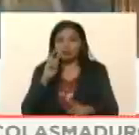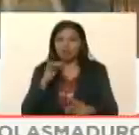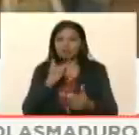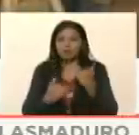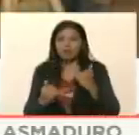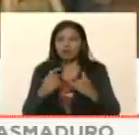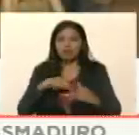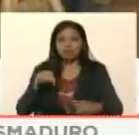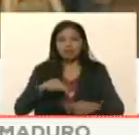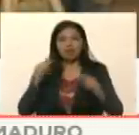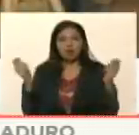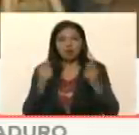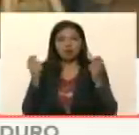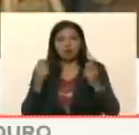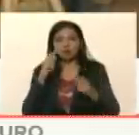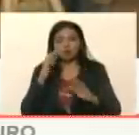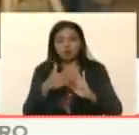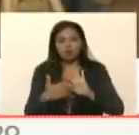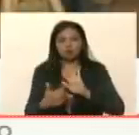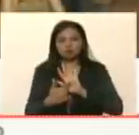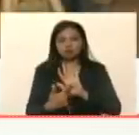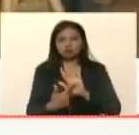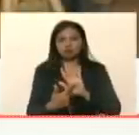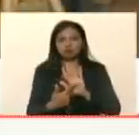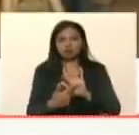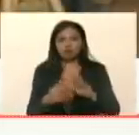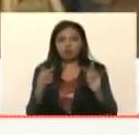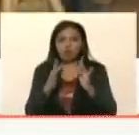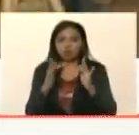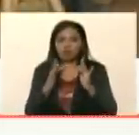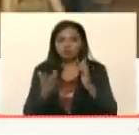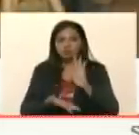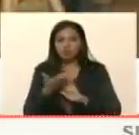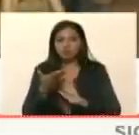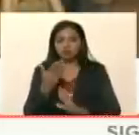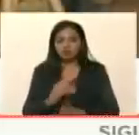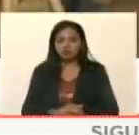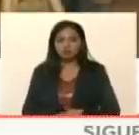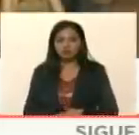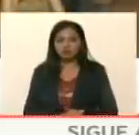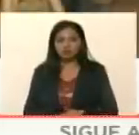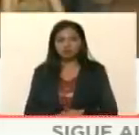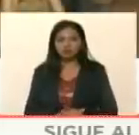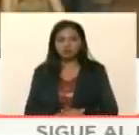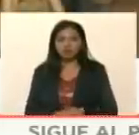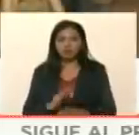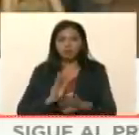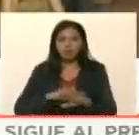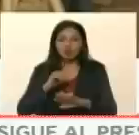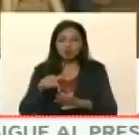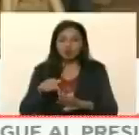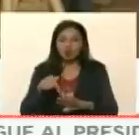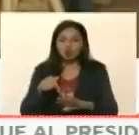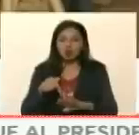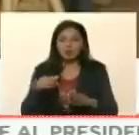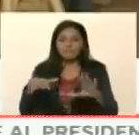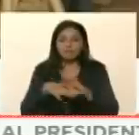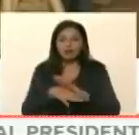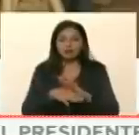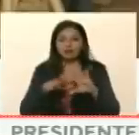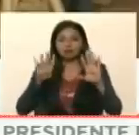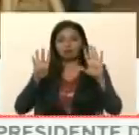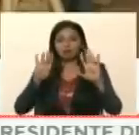terminar esta jornada quiero hacer un pase importante. porque hoy, martes 9 de julio y